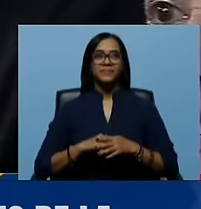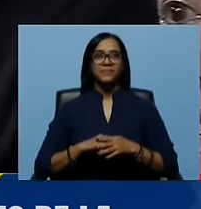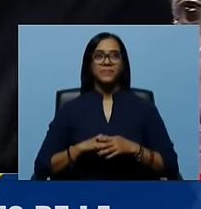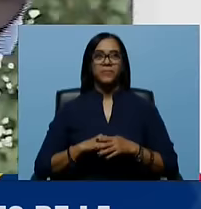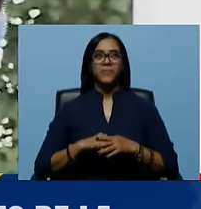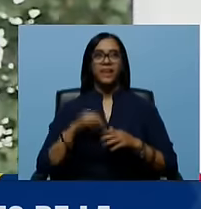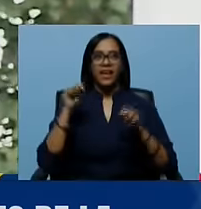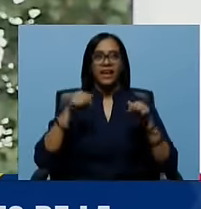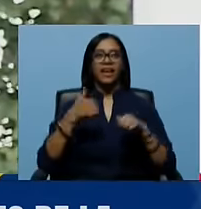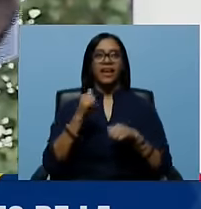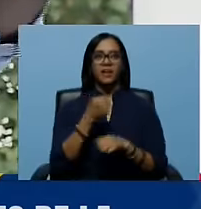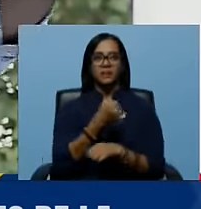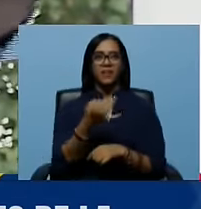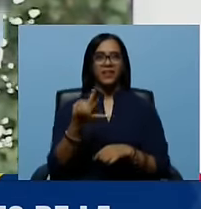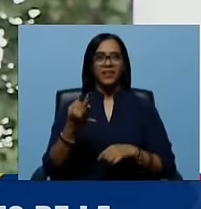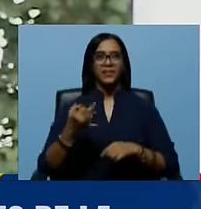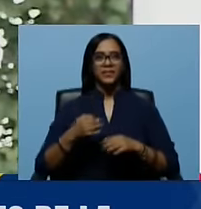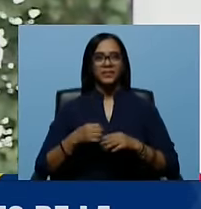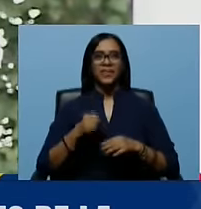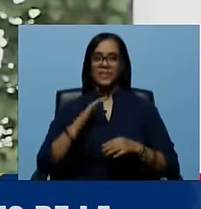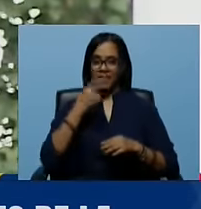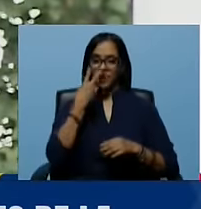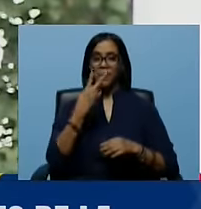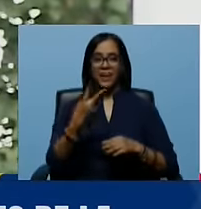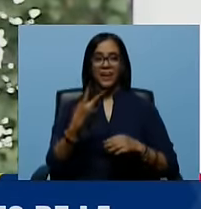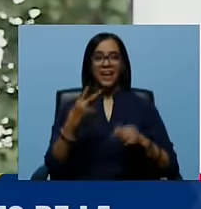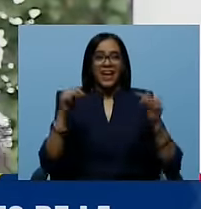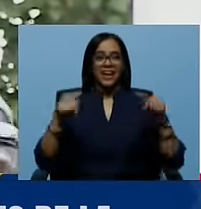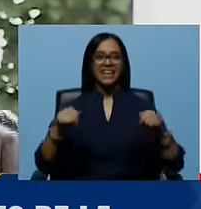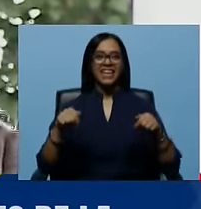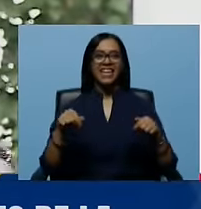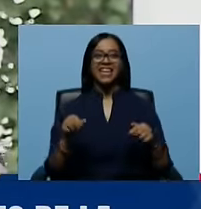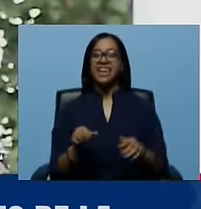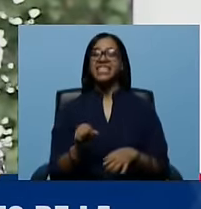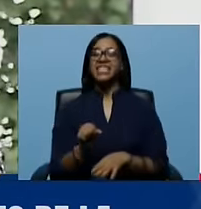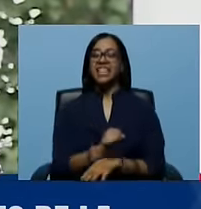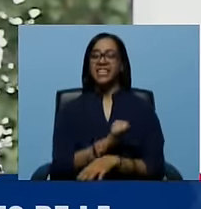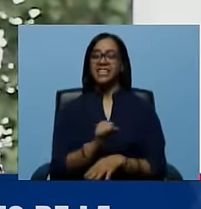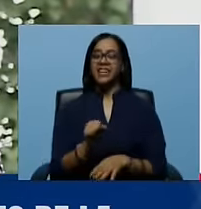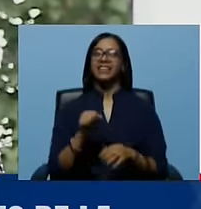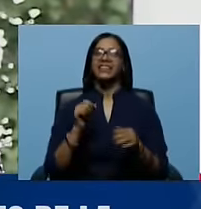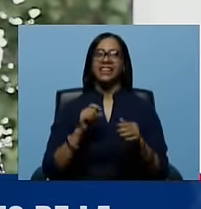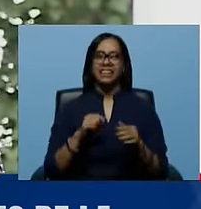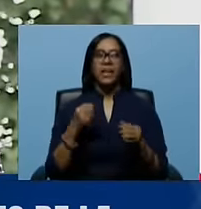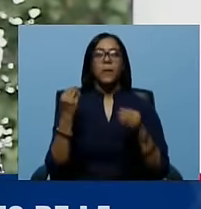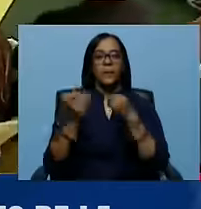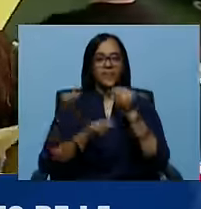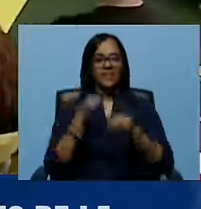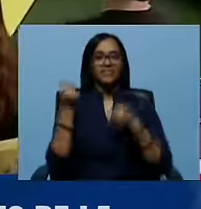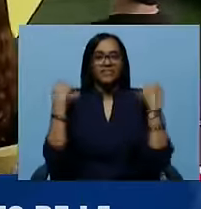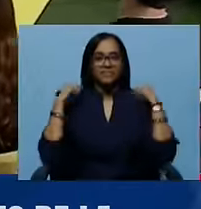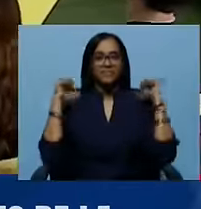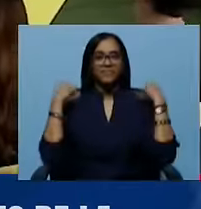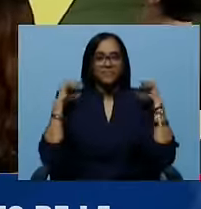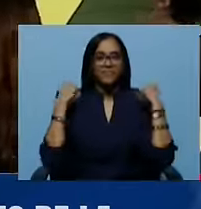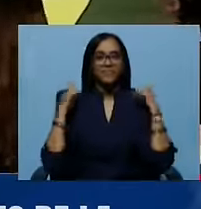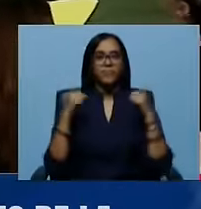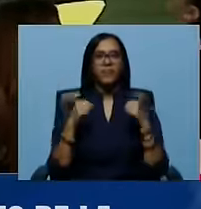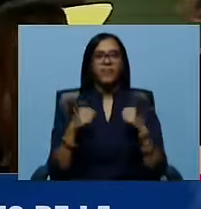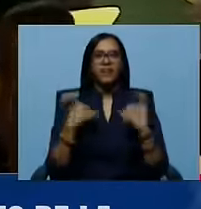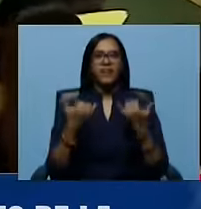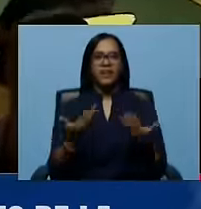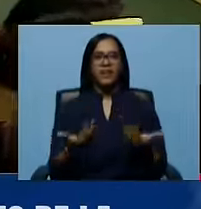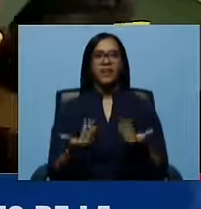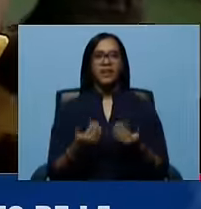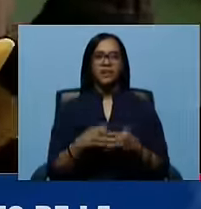Aquí hay varios que están, mira aquí, ¿ah?, en salsa. Así que vayan preparándose. ¿Y ahora qué viene,